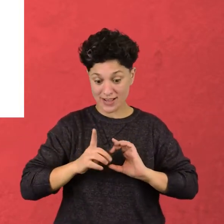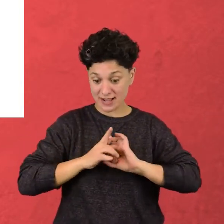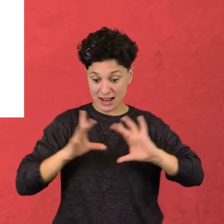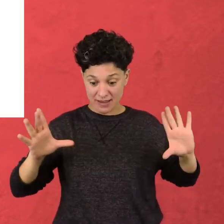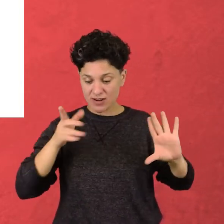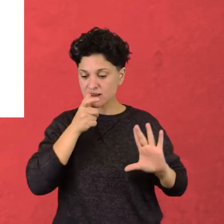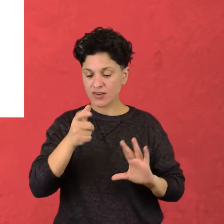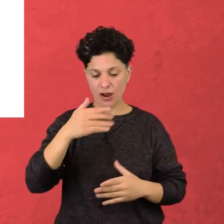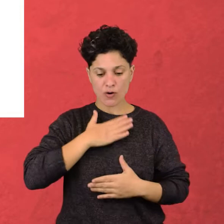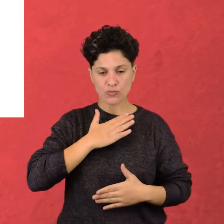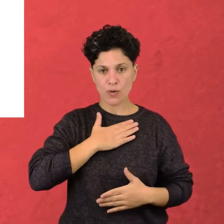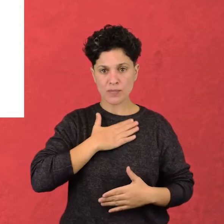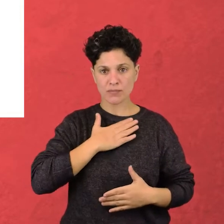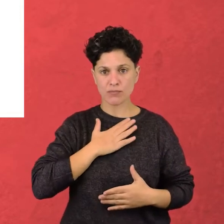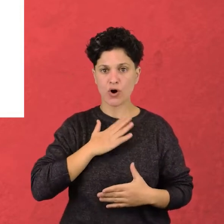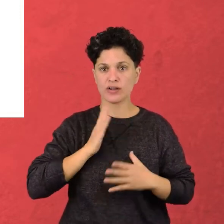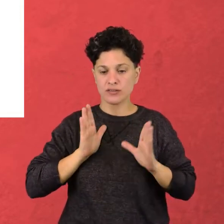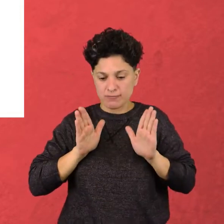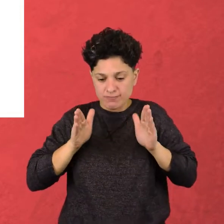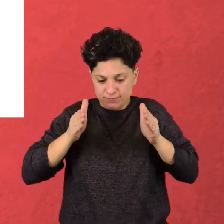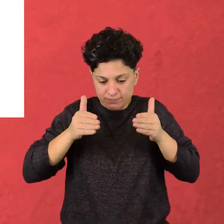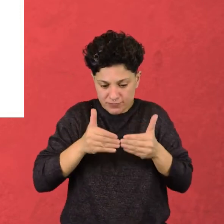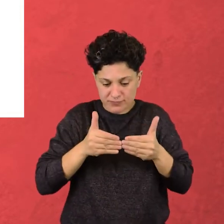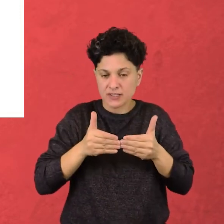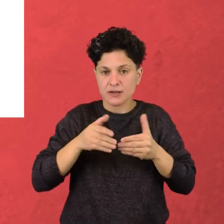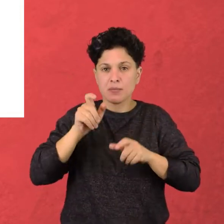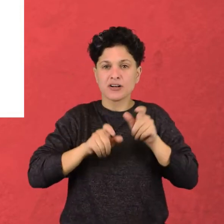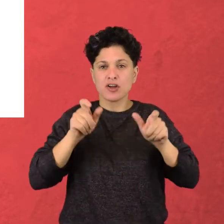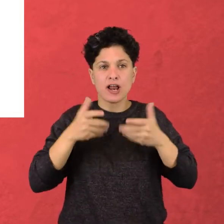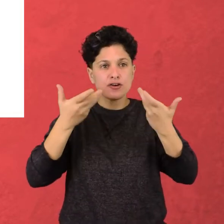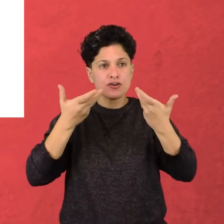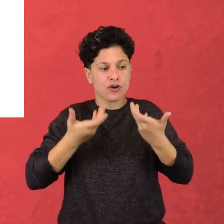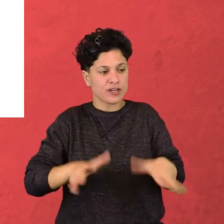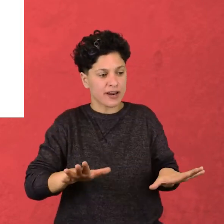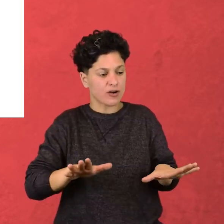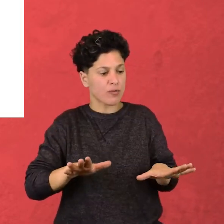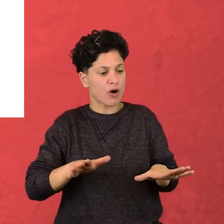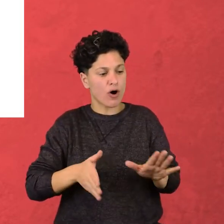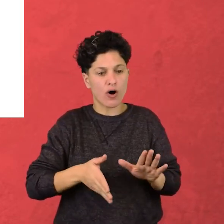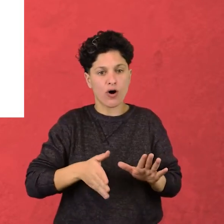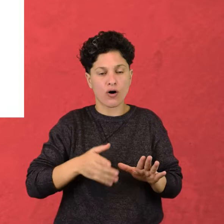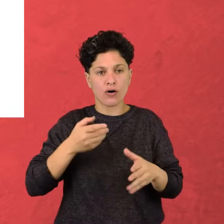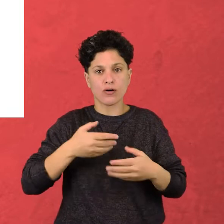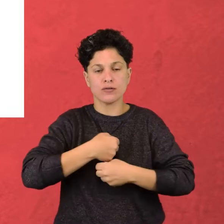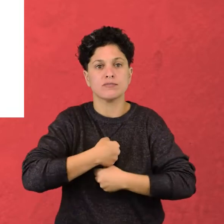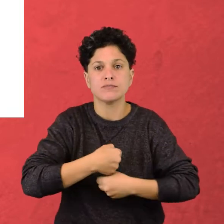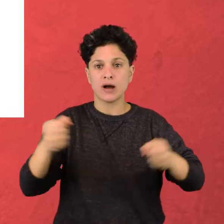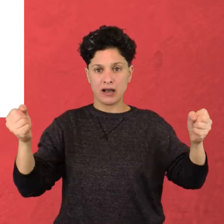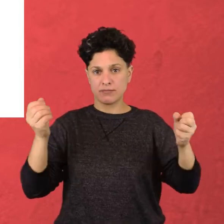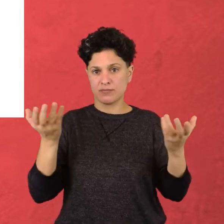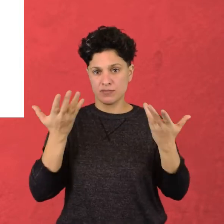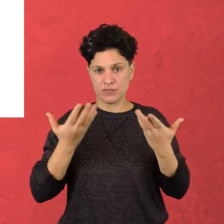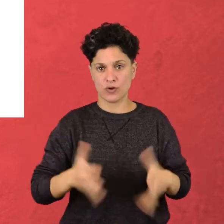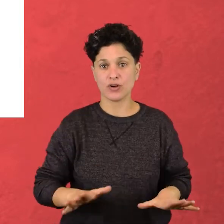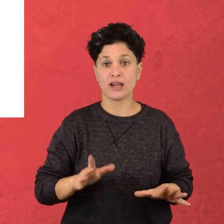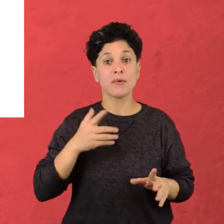libre es porque es una esclavitud autoimpuesta, son las personas que por pereza y por cobardía no quieren salir de